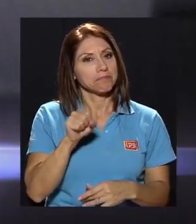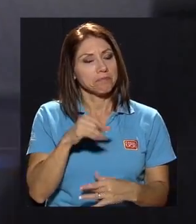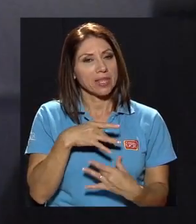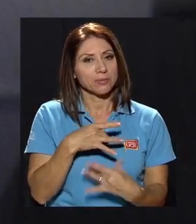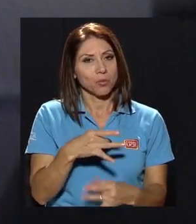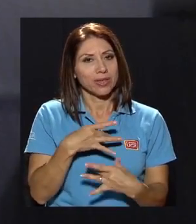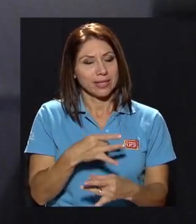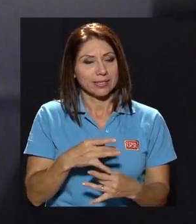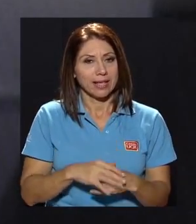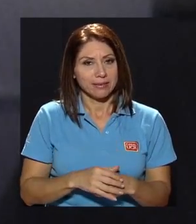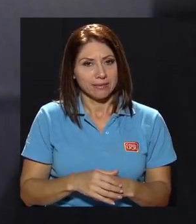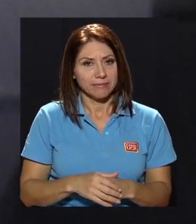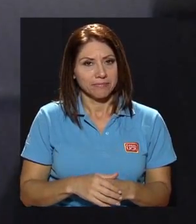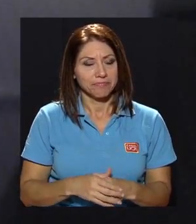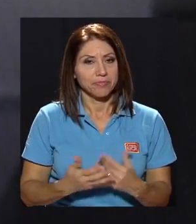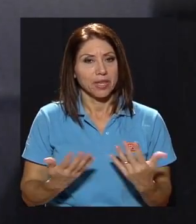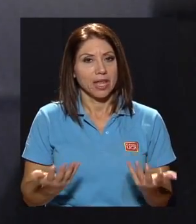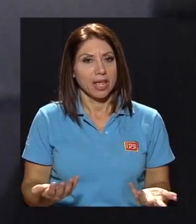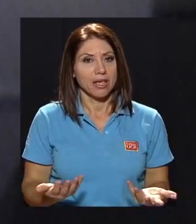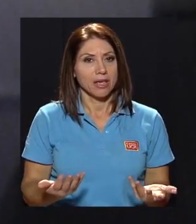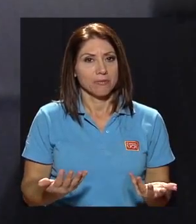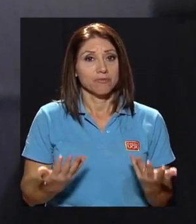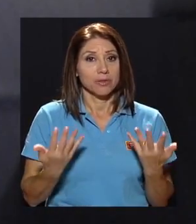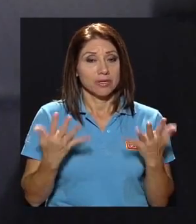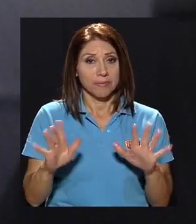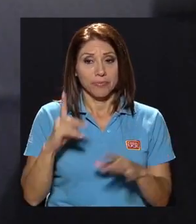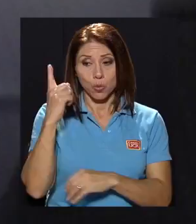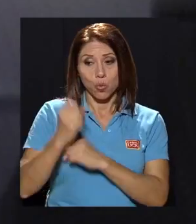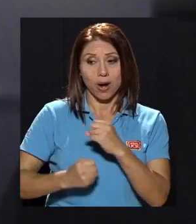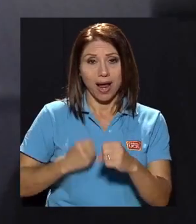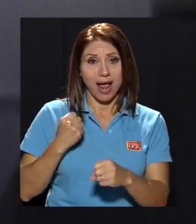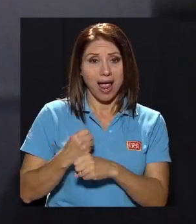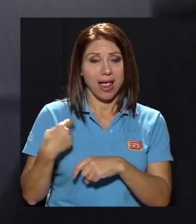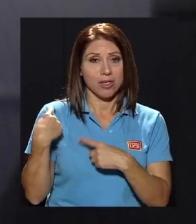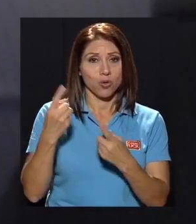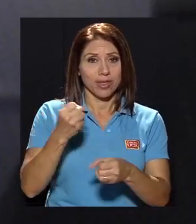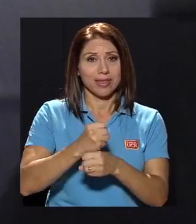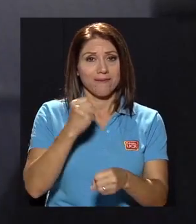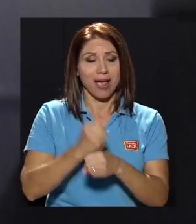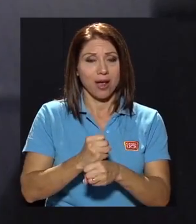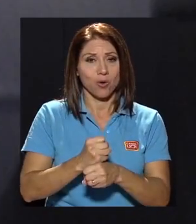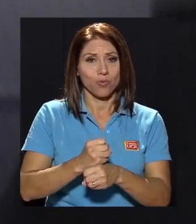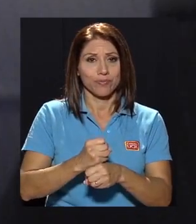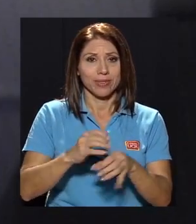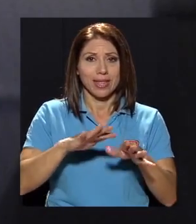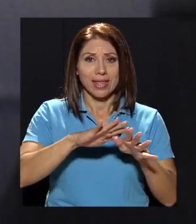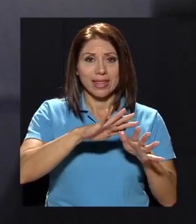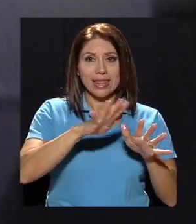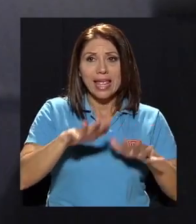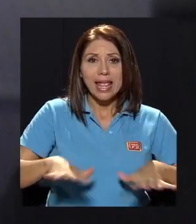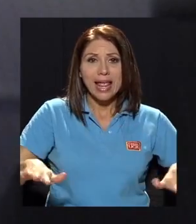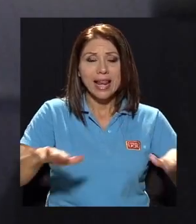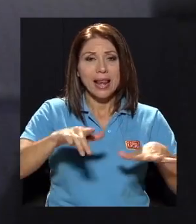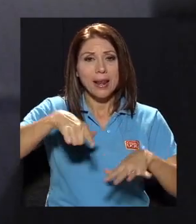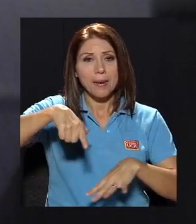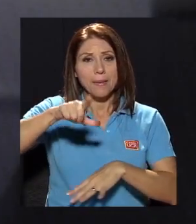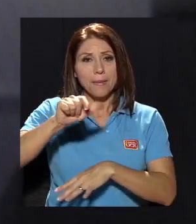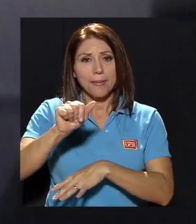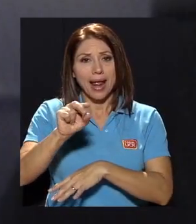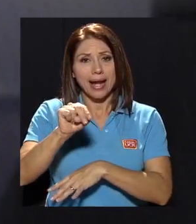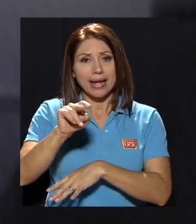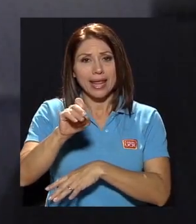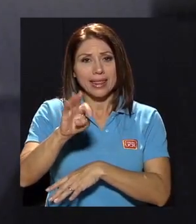interesante cómo es ahora un año de trabajo del Planetario. Primero que todo, claro que se trata